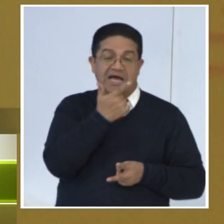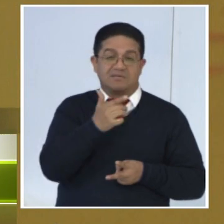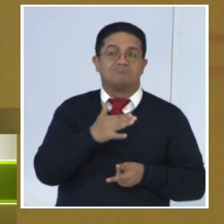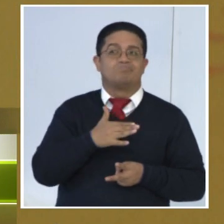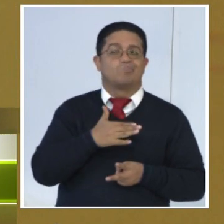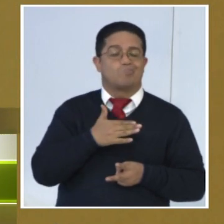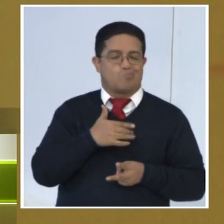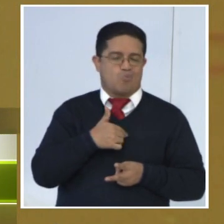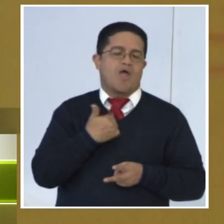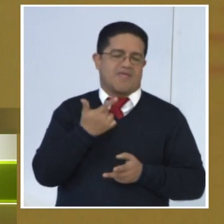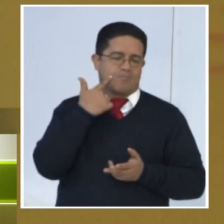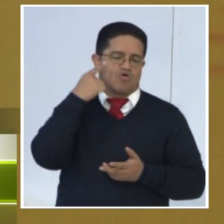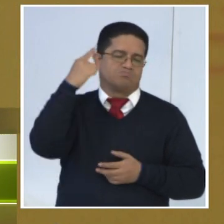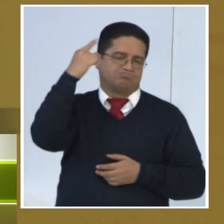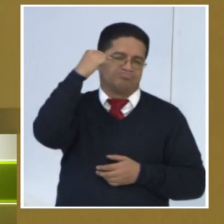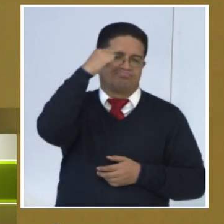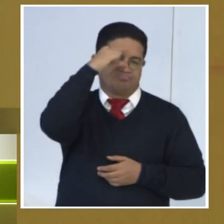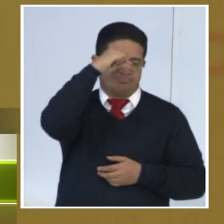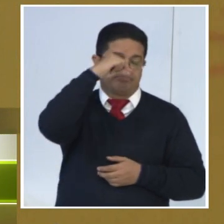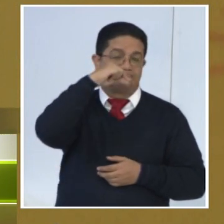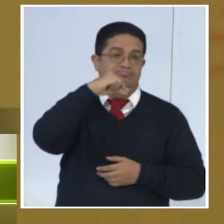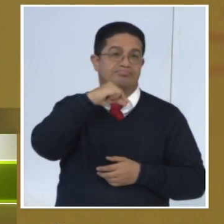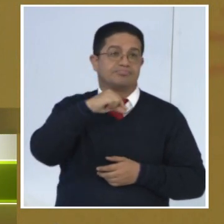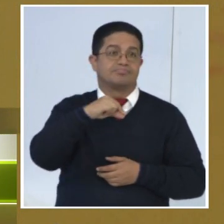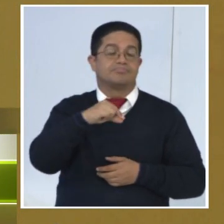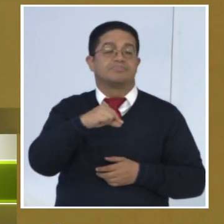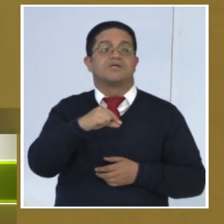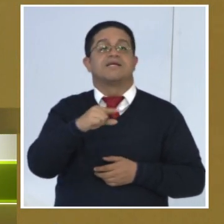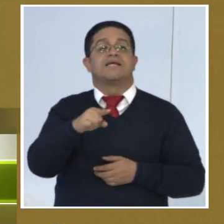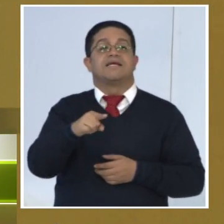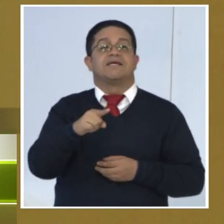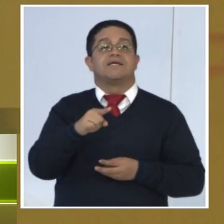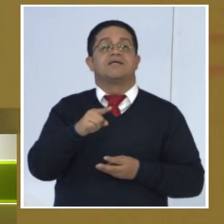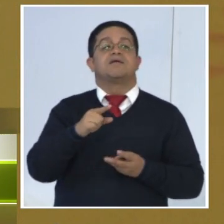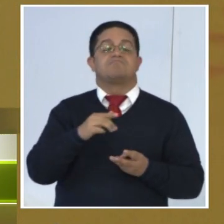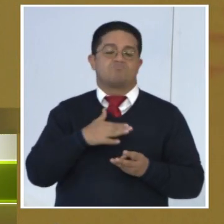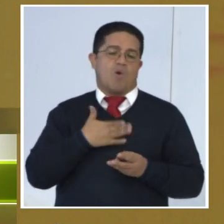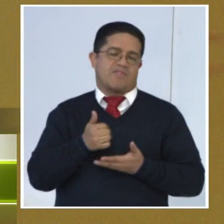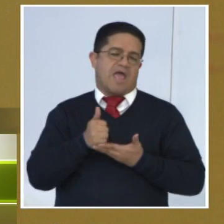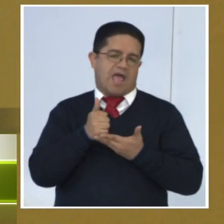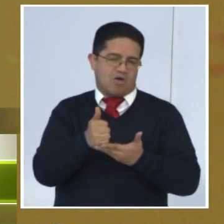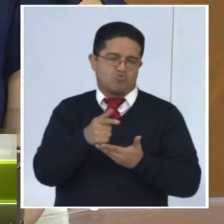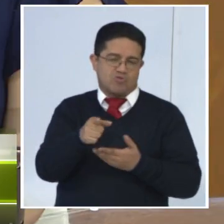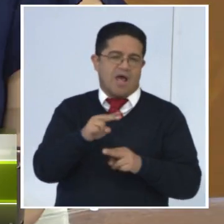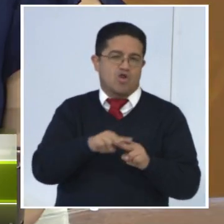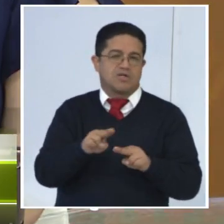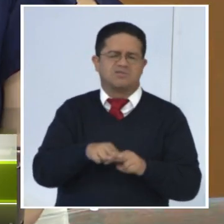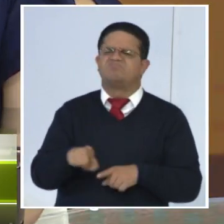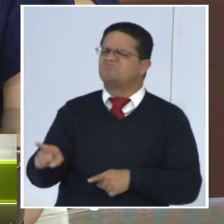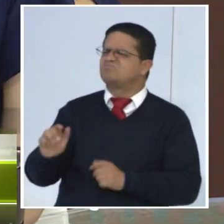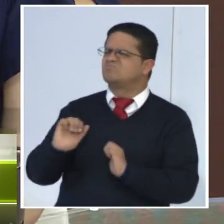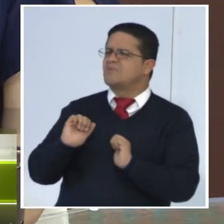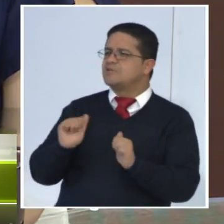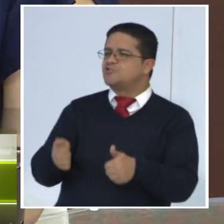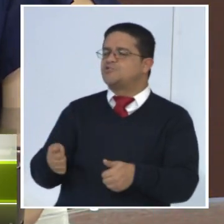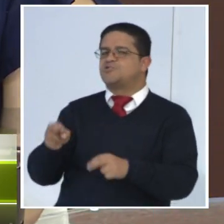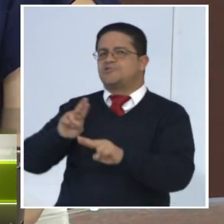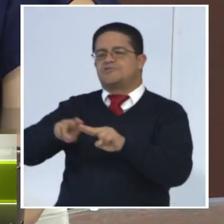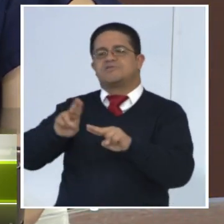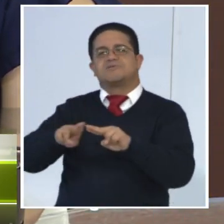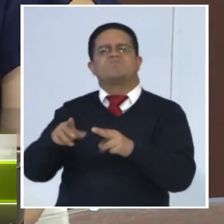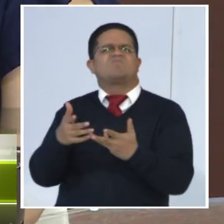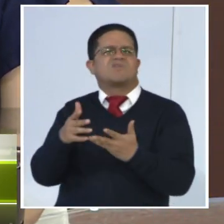indicar lágrimas artificiales que son de venta libre y que pueden utilizar perfectamente ellos. ¿A partir de qué edad deberíamos comenzar a